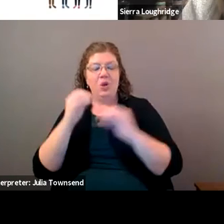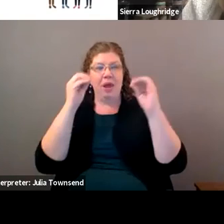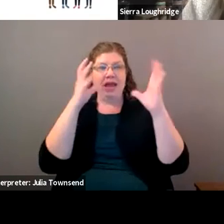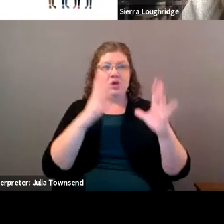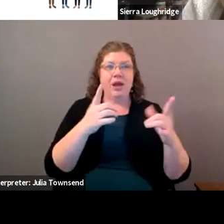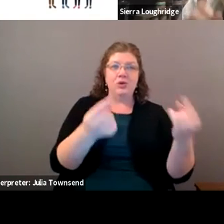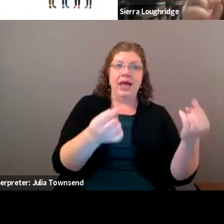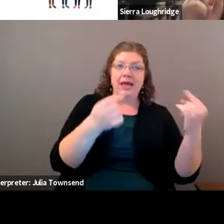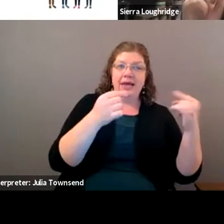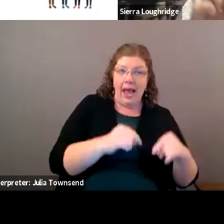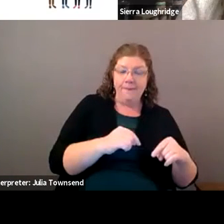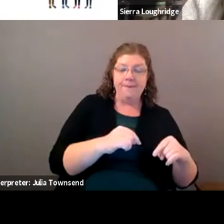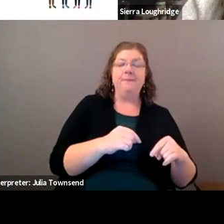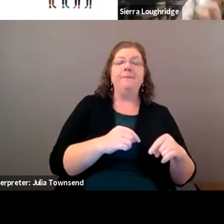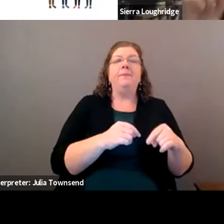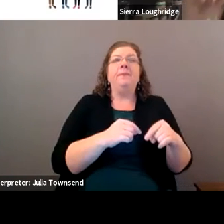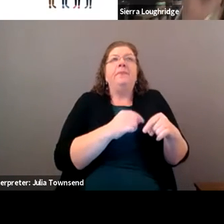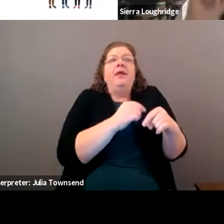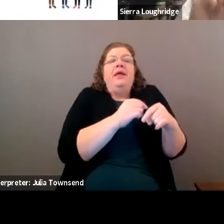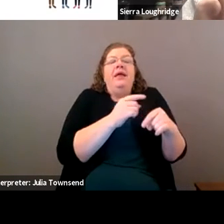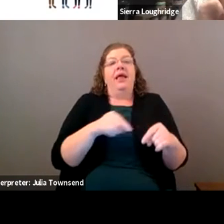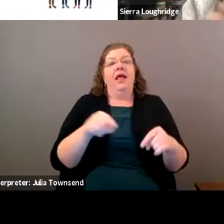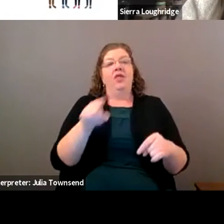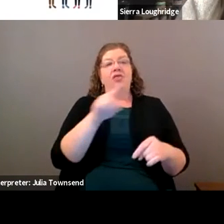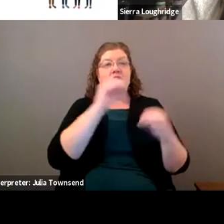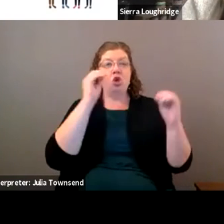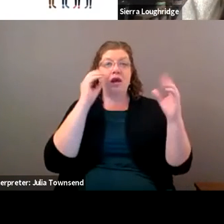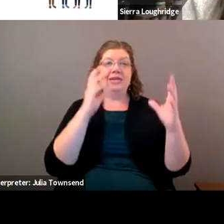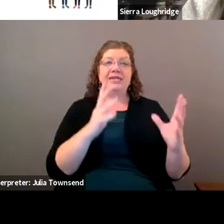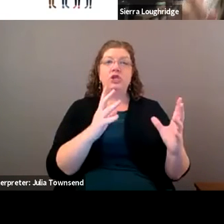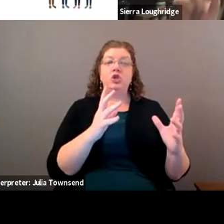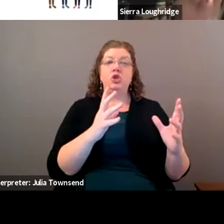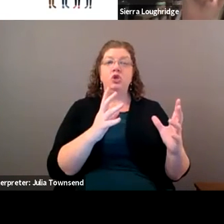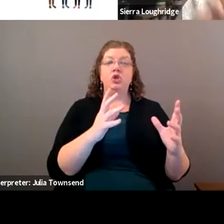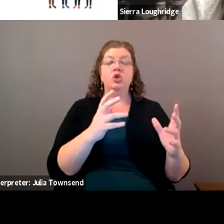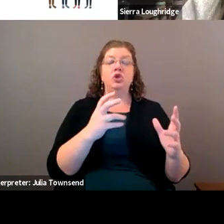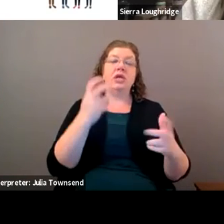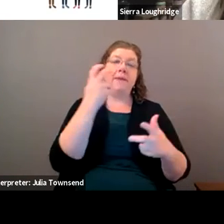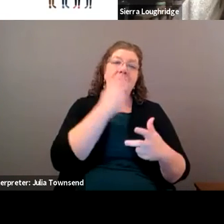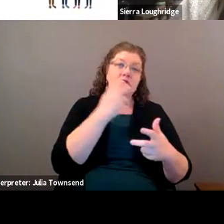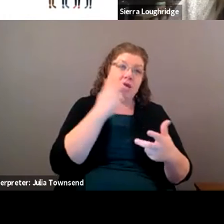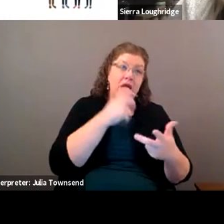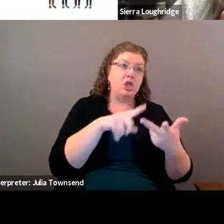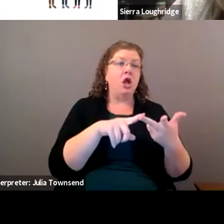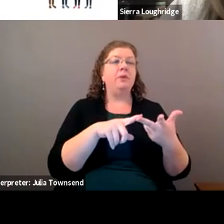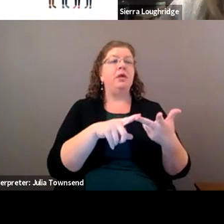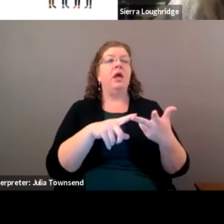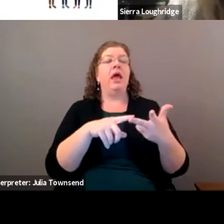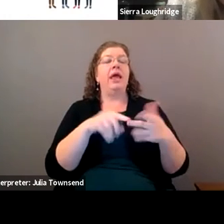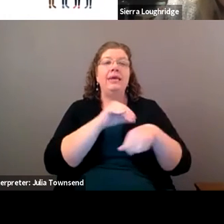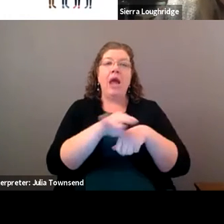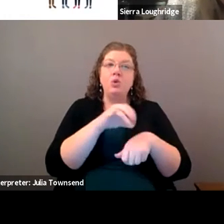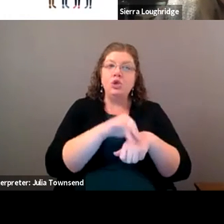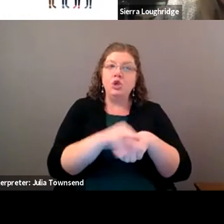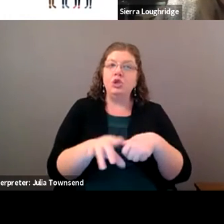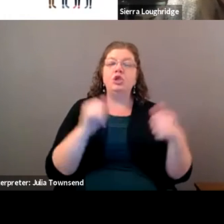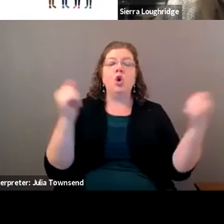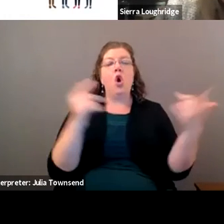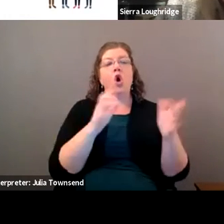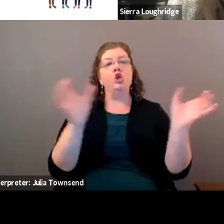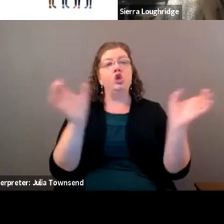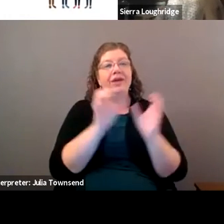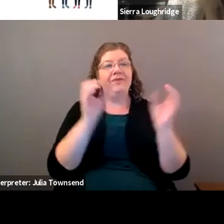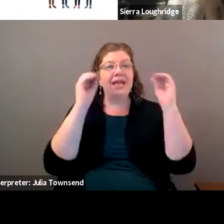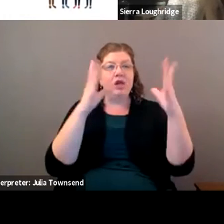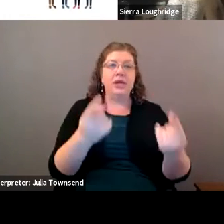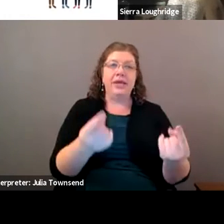convertirlo en un horario para que los educadores vengan. Y también consejeros especialistas de